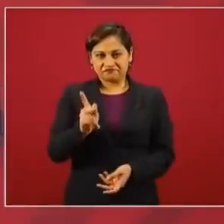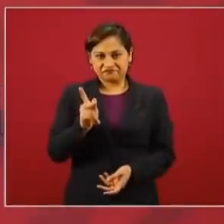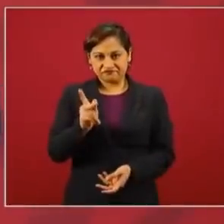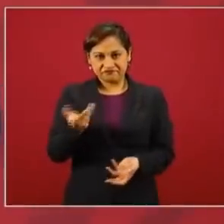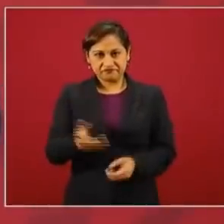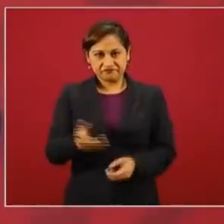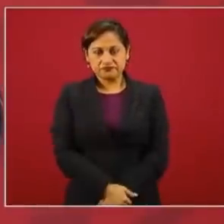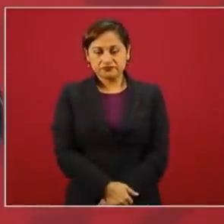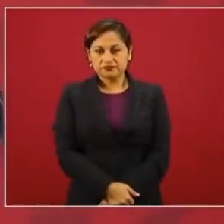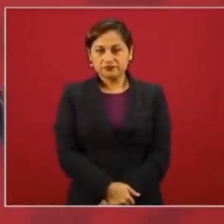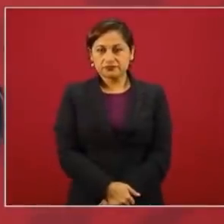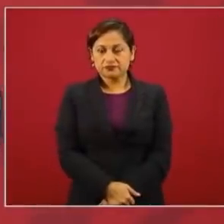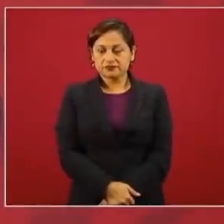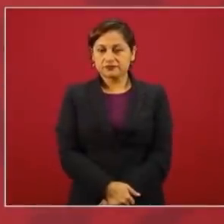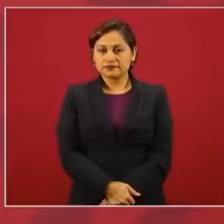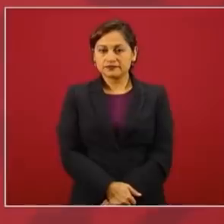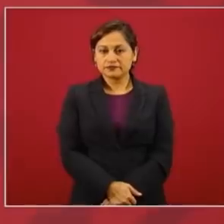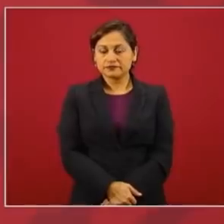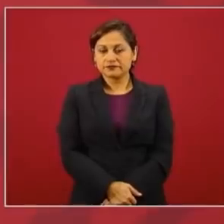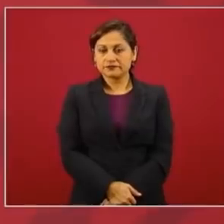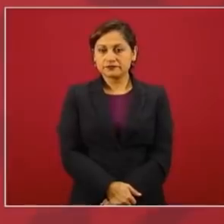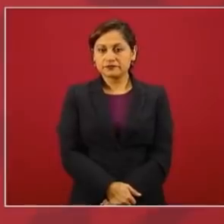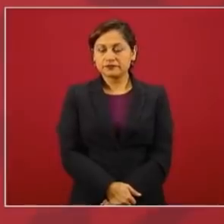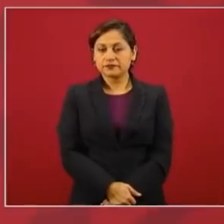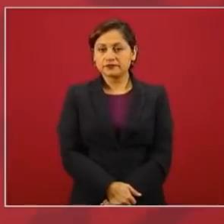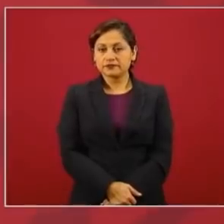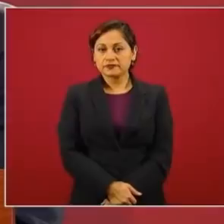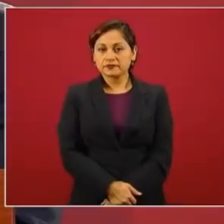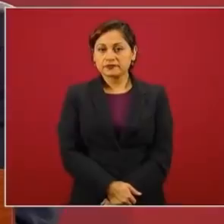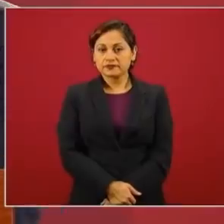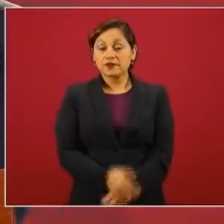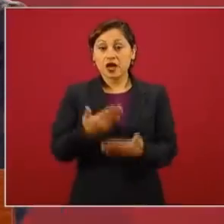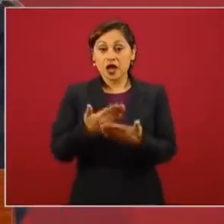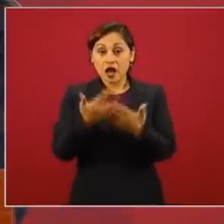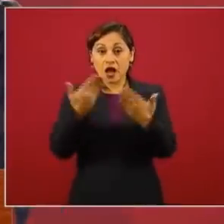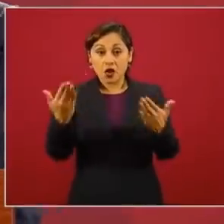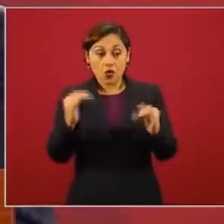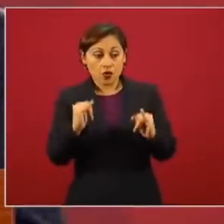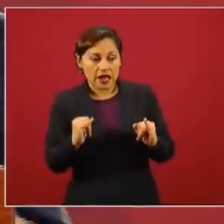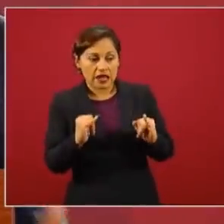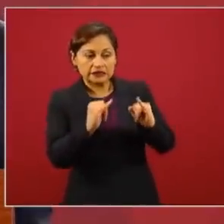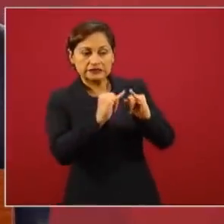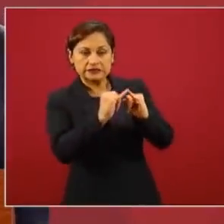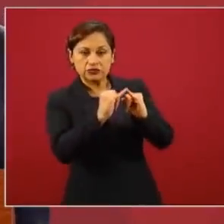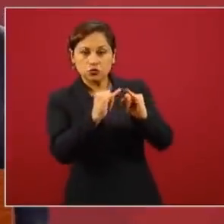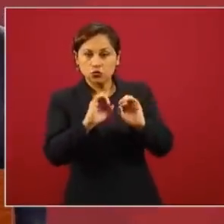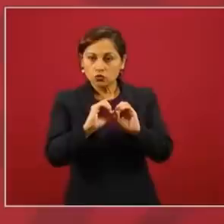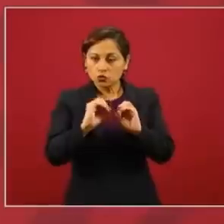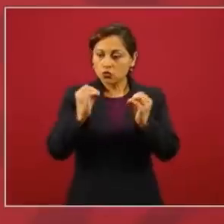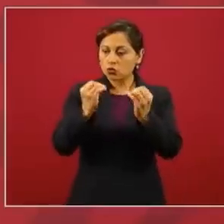y se queden los indispensables, los que